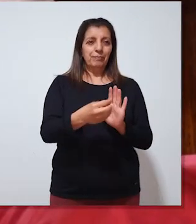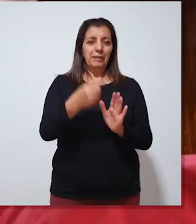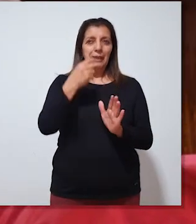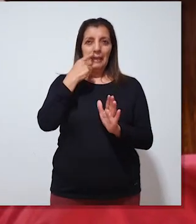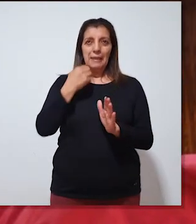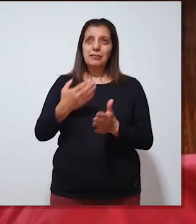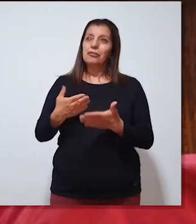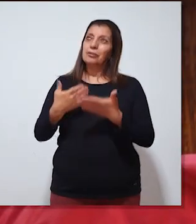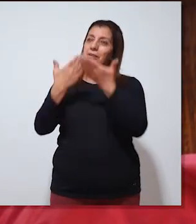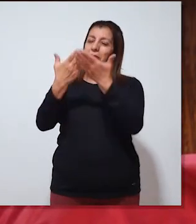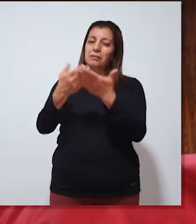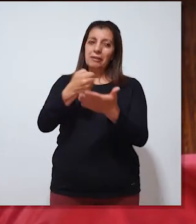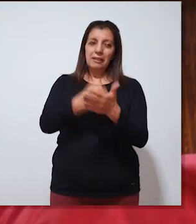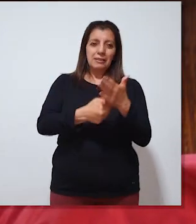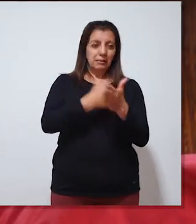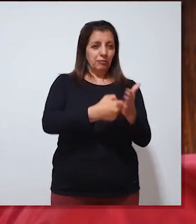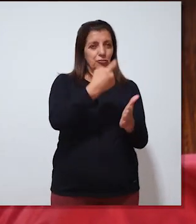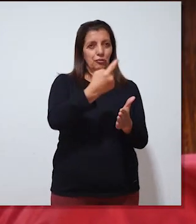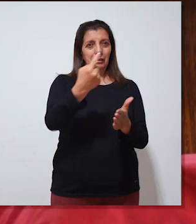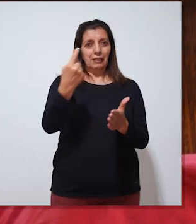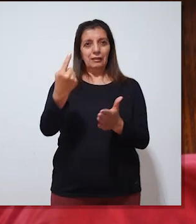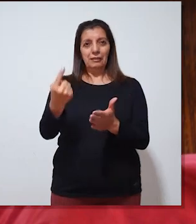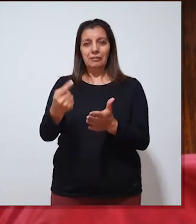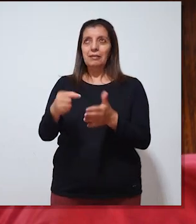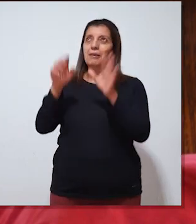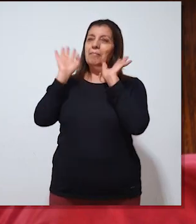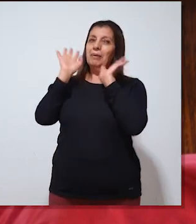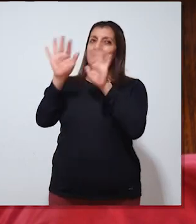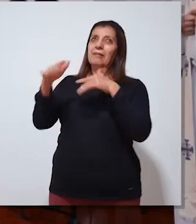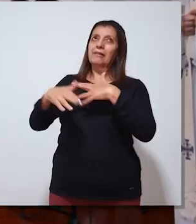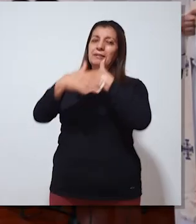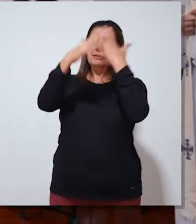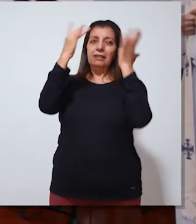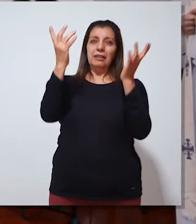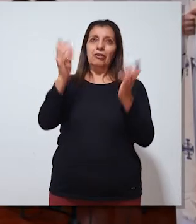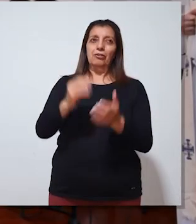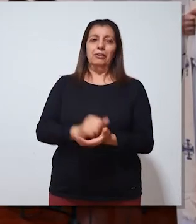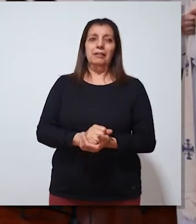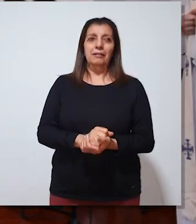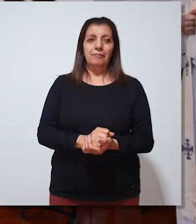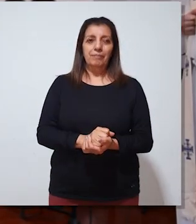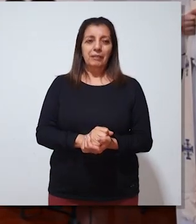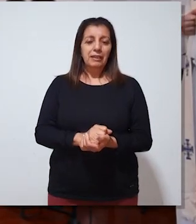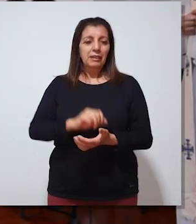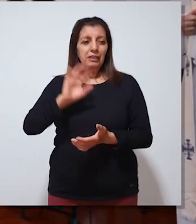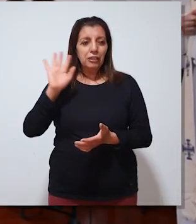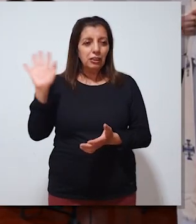tus manos este sacrificio para la alabanza y gloria de su nombre, para nuestro bien y el de toda su santa